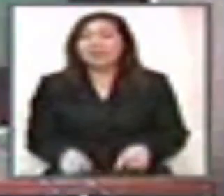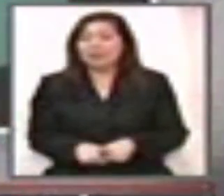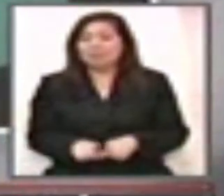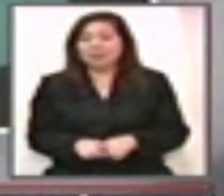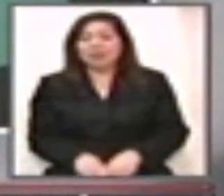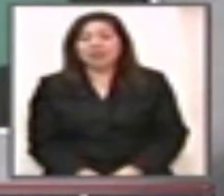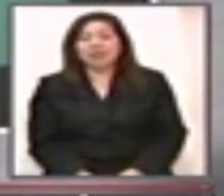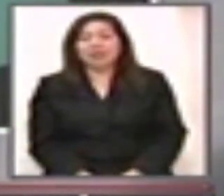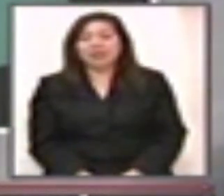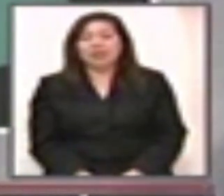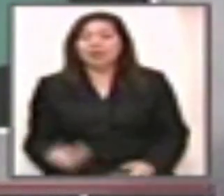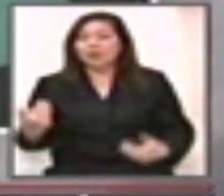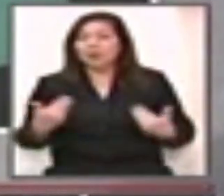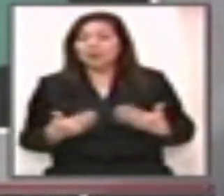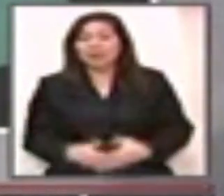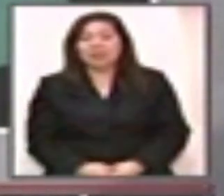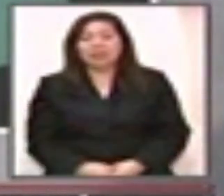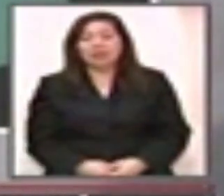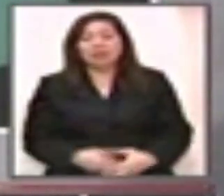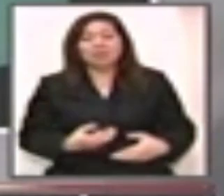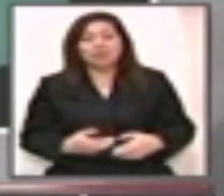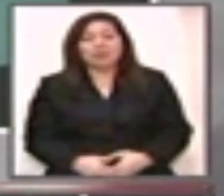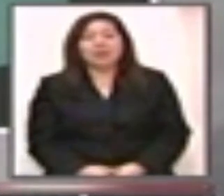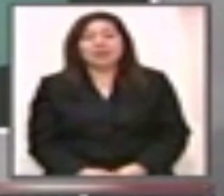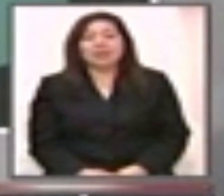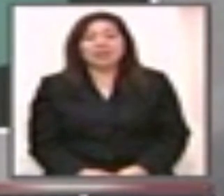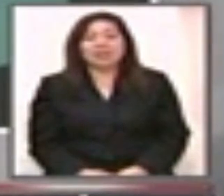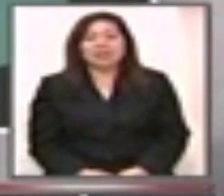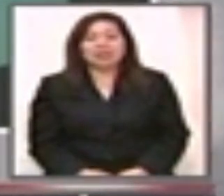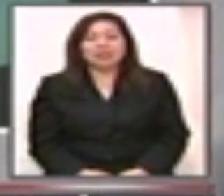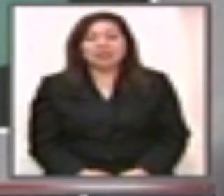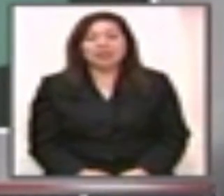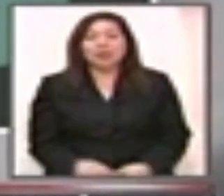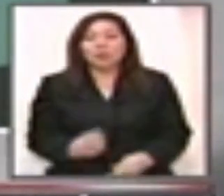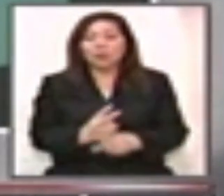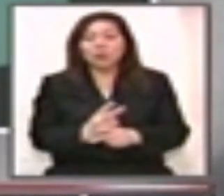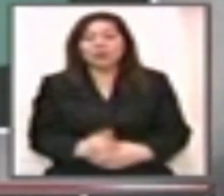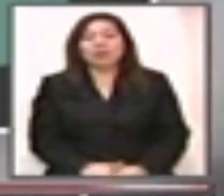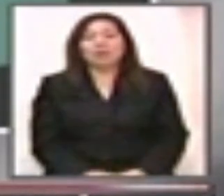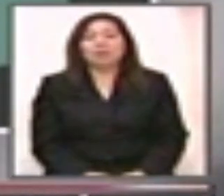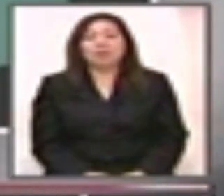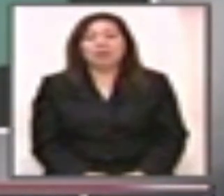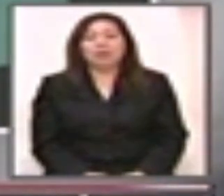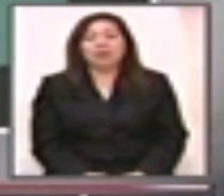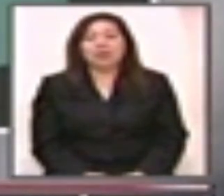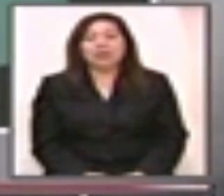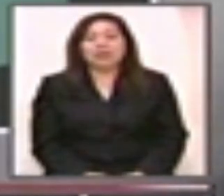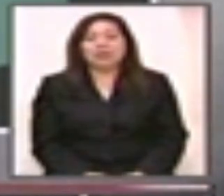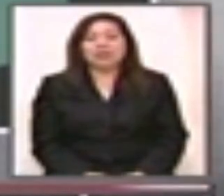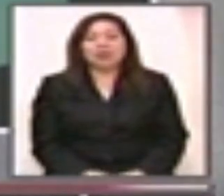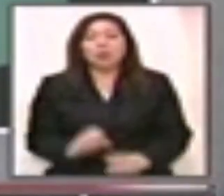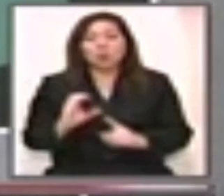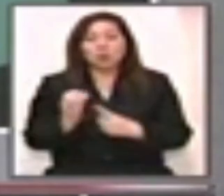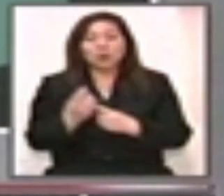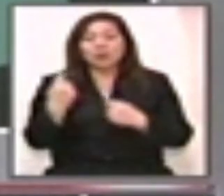hemos contribuido a fomentar la seguridad. Luego tenemos el último rubro, que es la